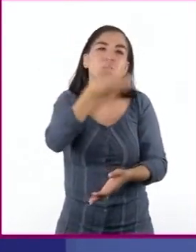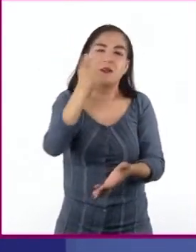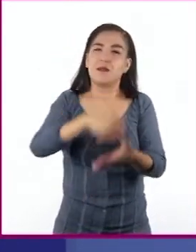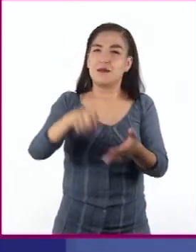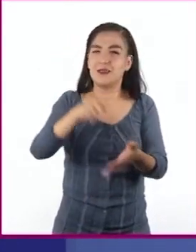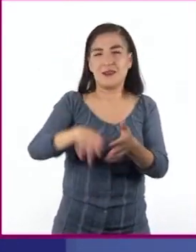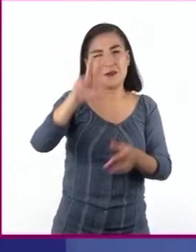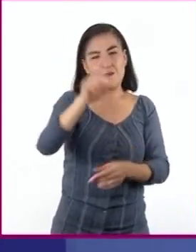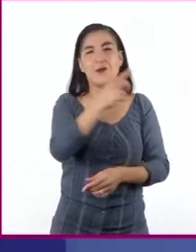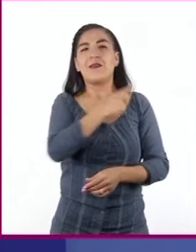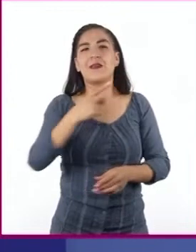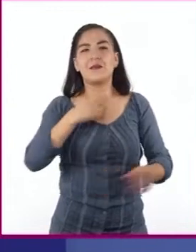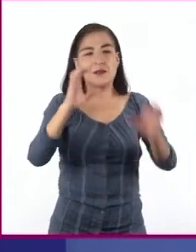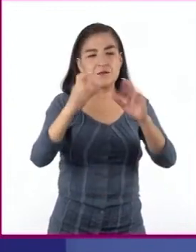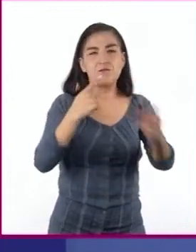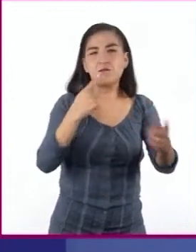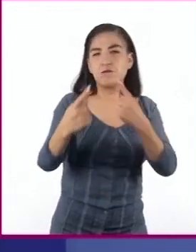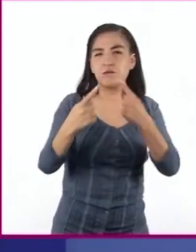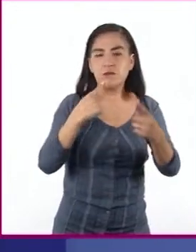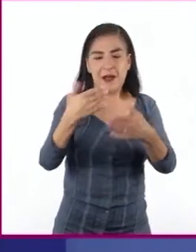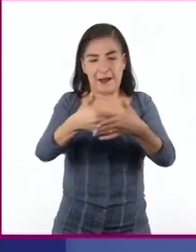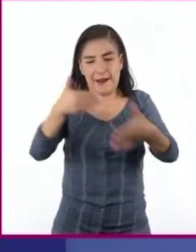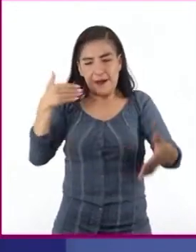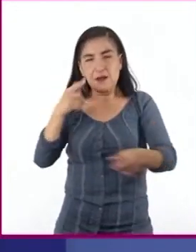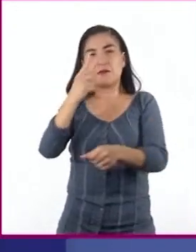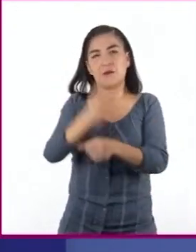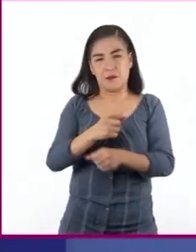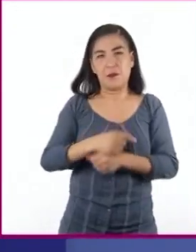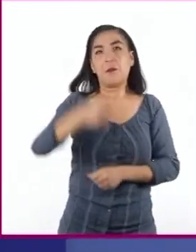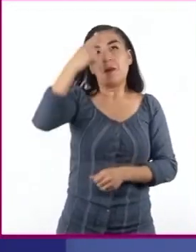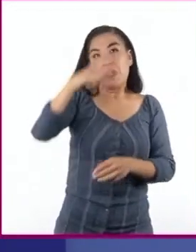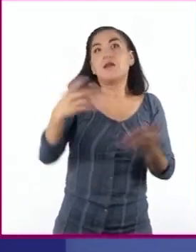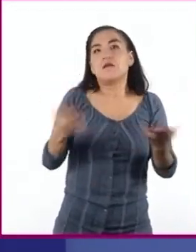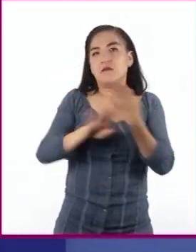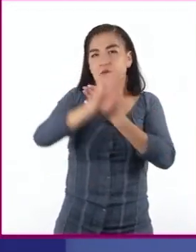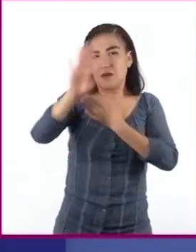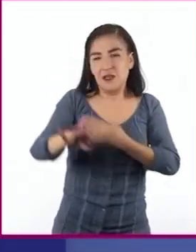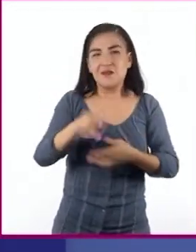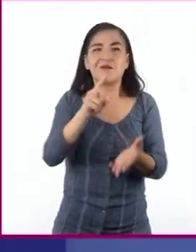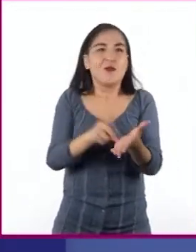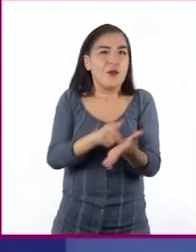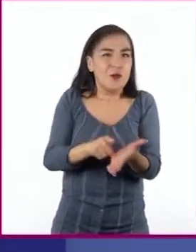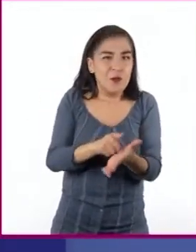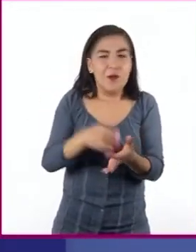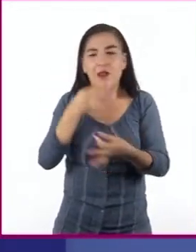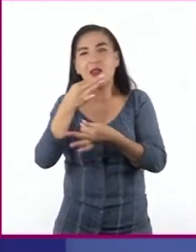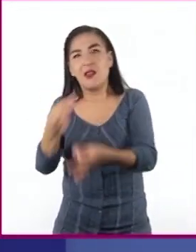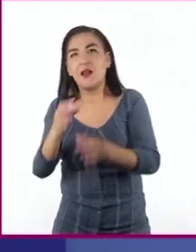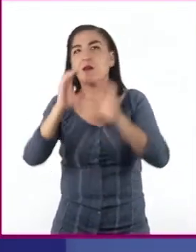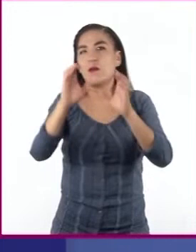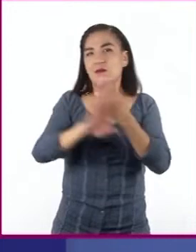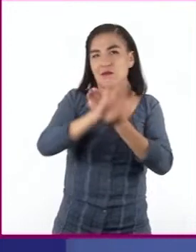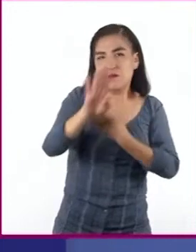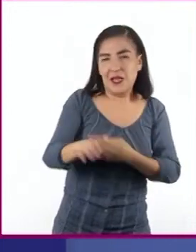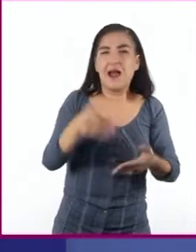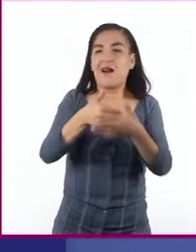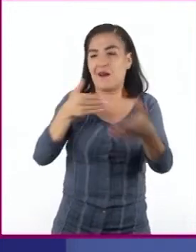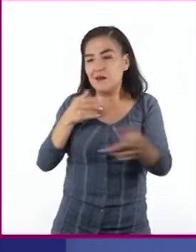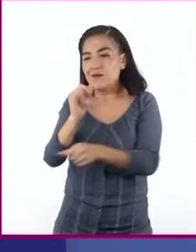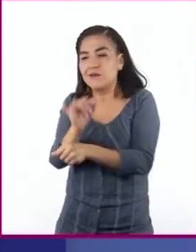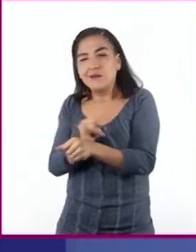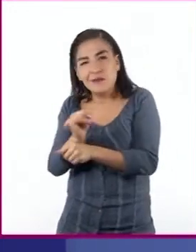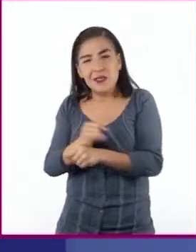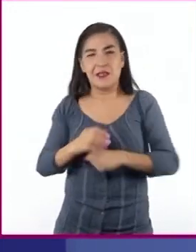en riesgo. Decidir consumir sustancias adictivas, involucrarse en actividades donde